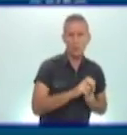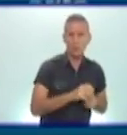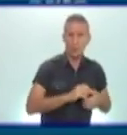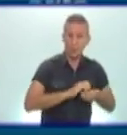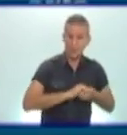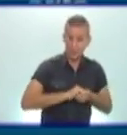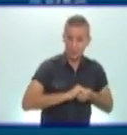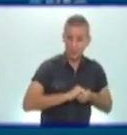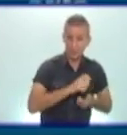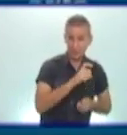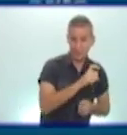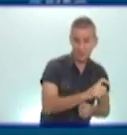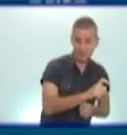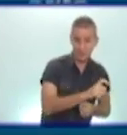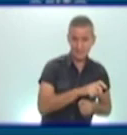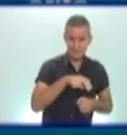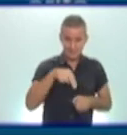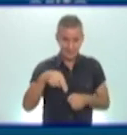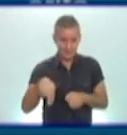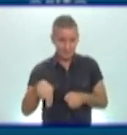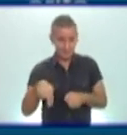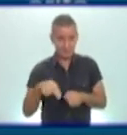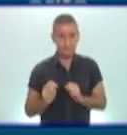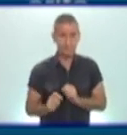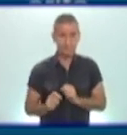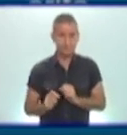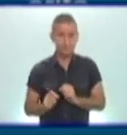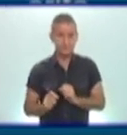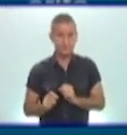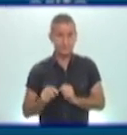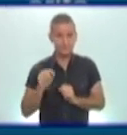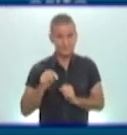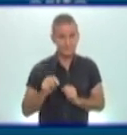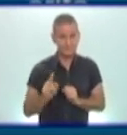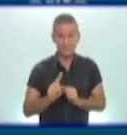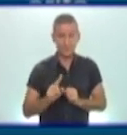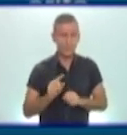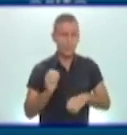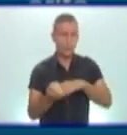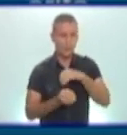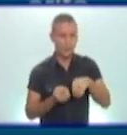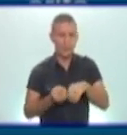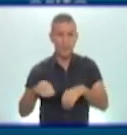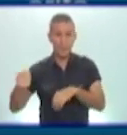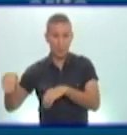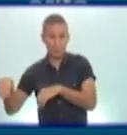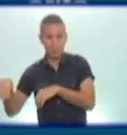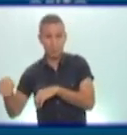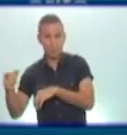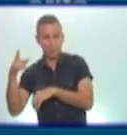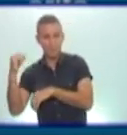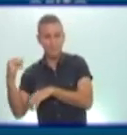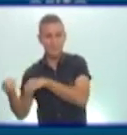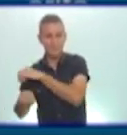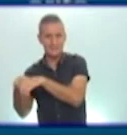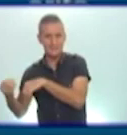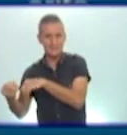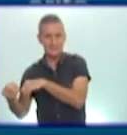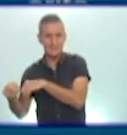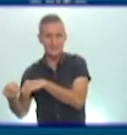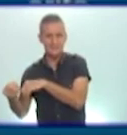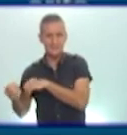no varía. Y tenemos los morfemas que en este caso representan el género del